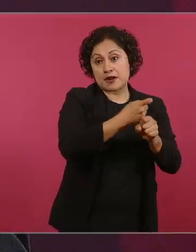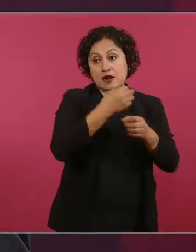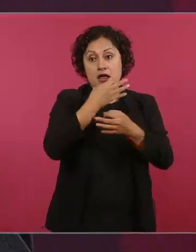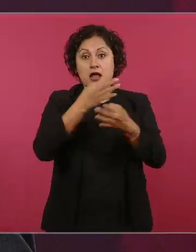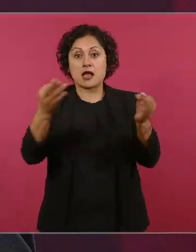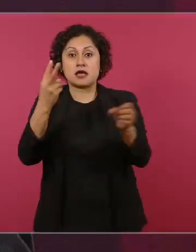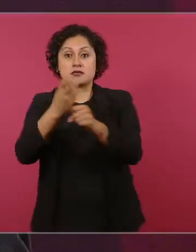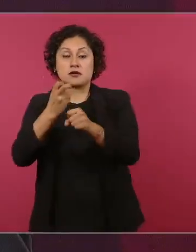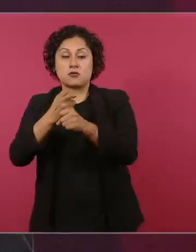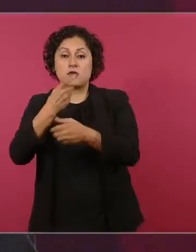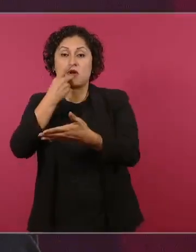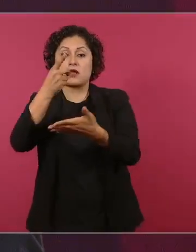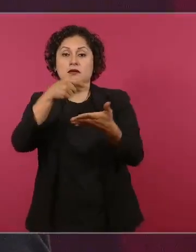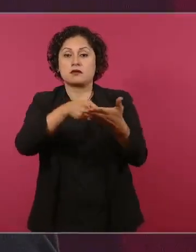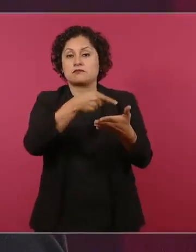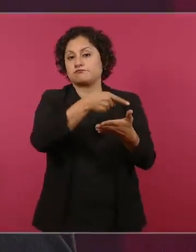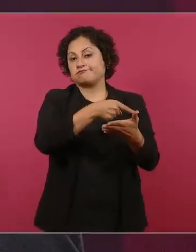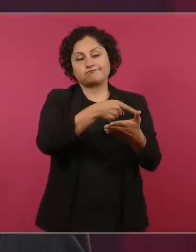Nada que ver